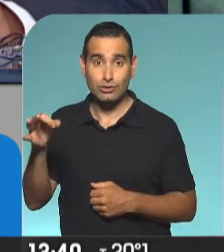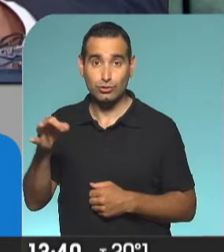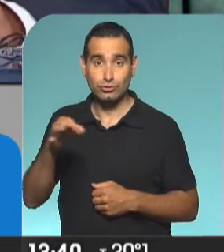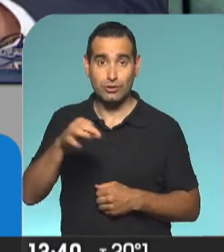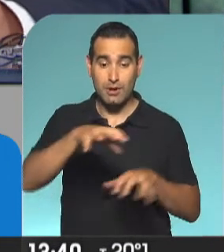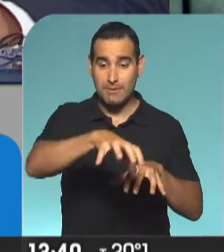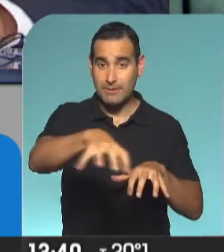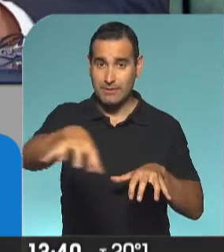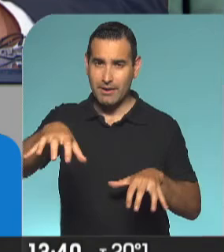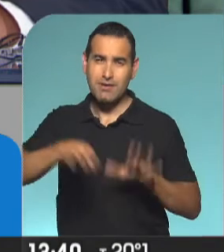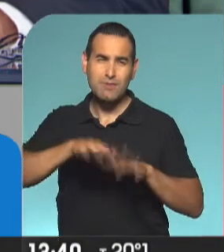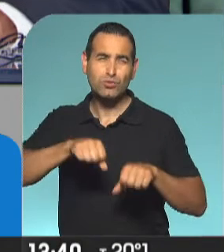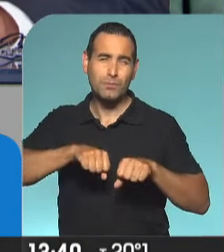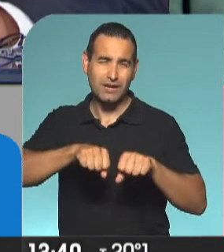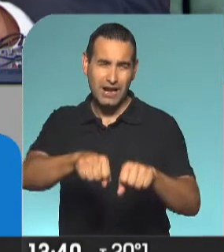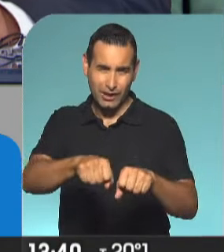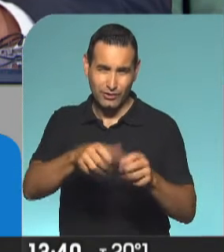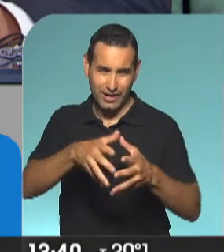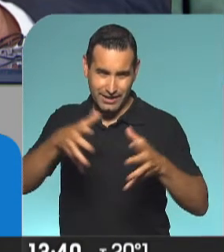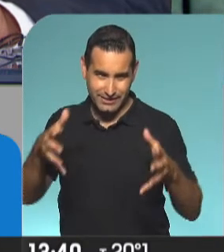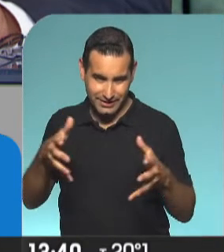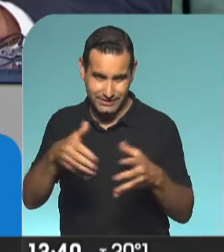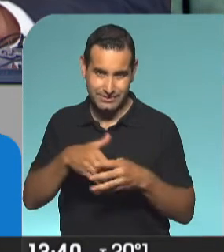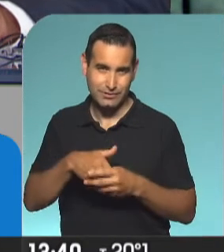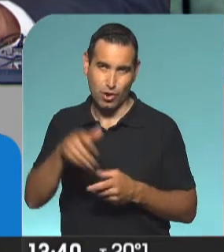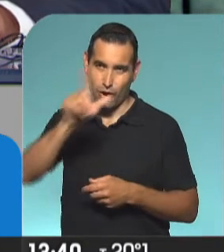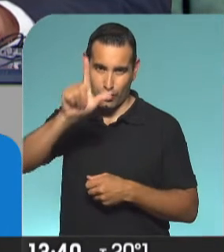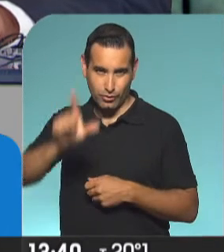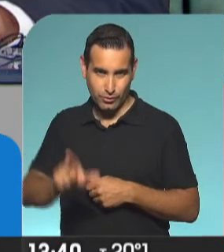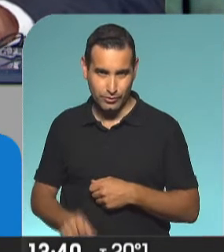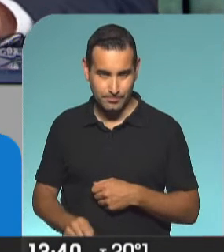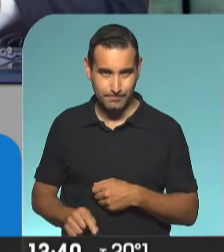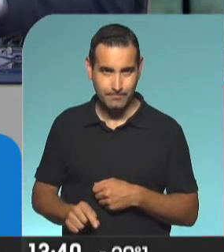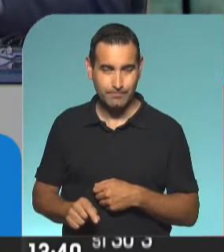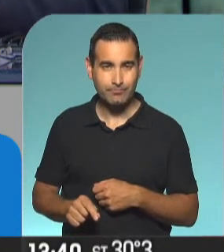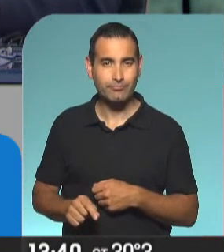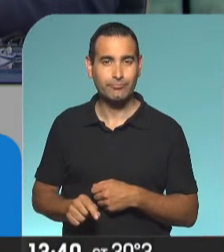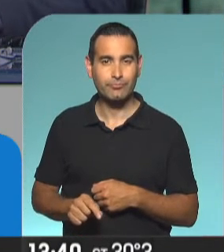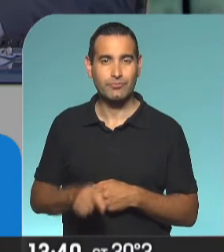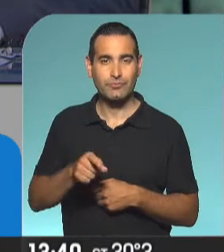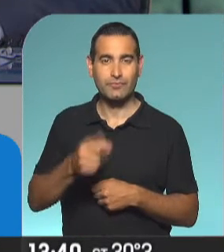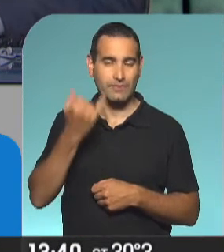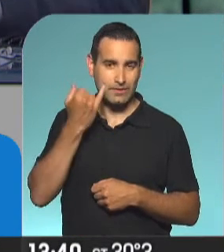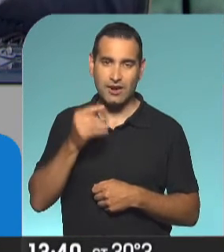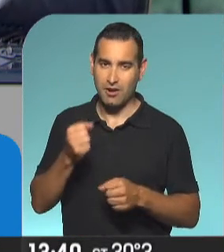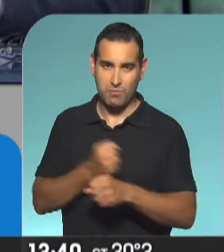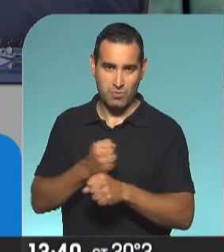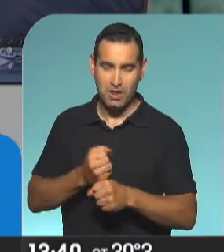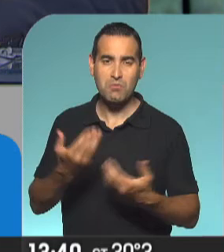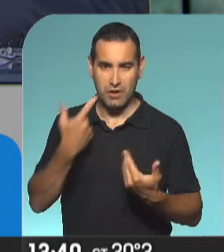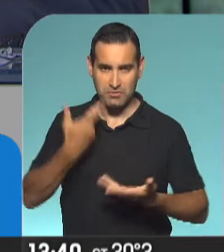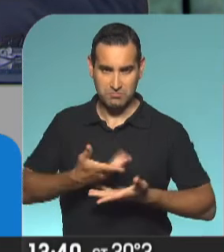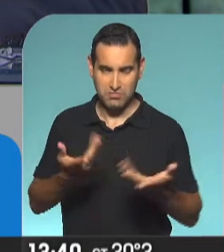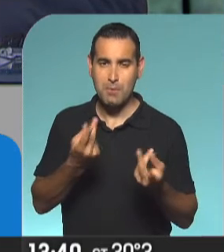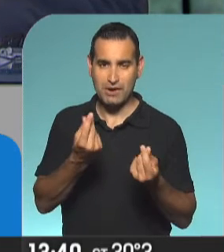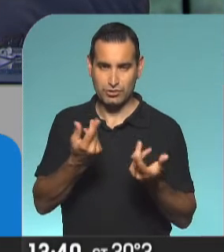fundamentalmente los supermercados en todo el país que estarían habilitados para ofrecer estos